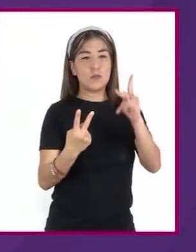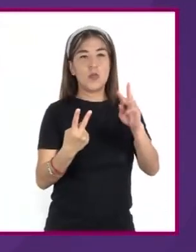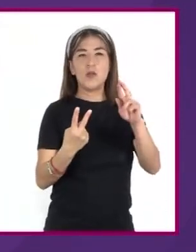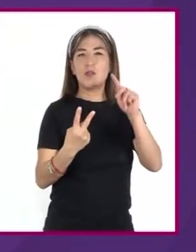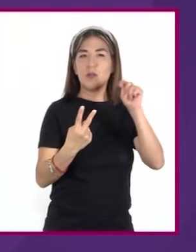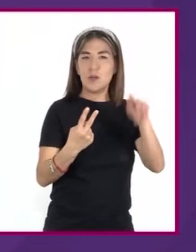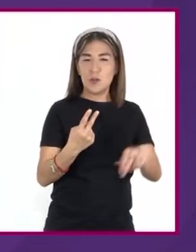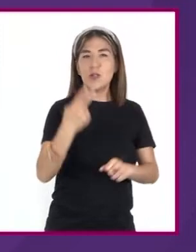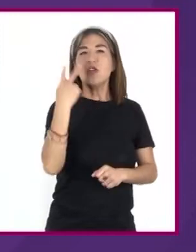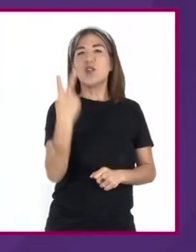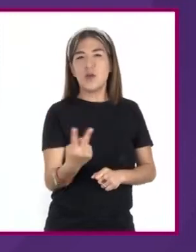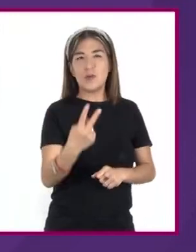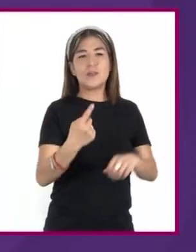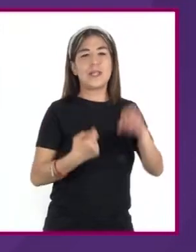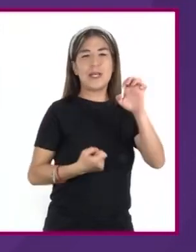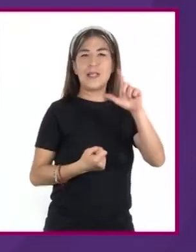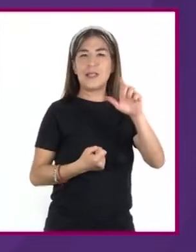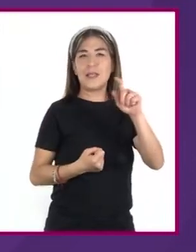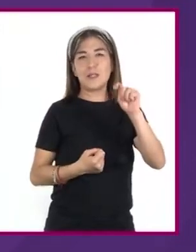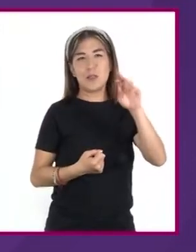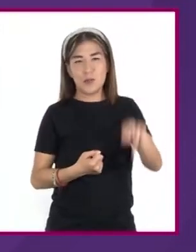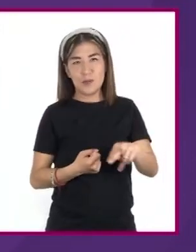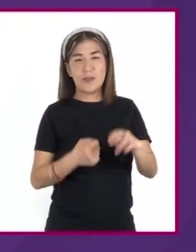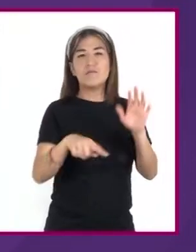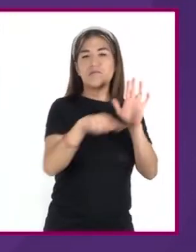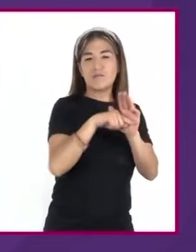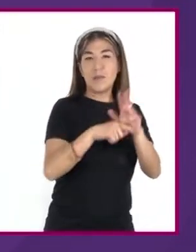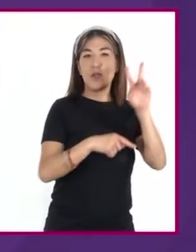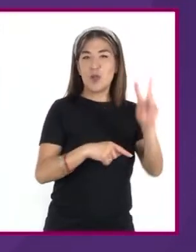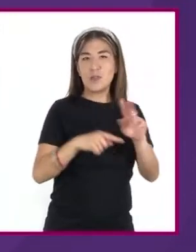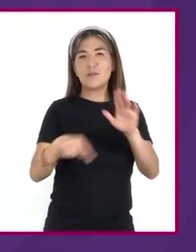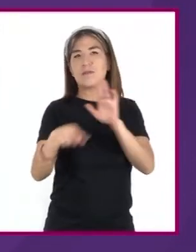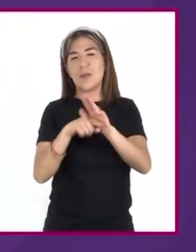dos cargas positivas y dos cargas negativas.